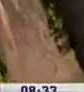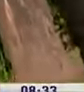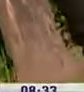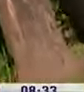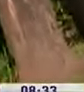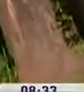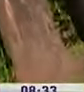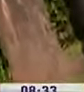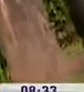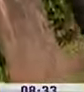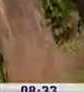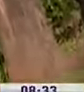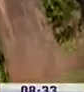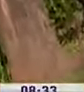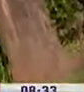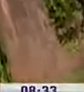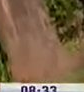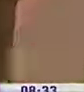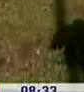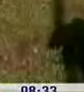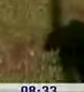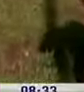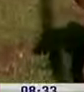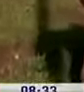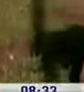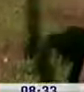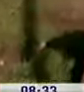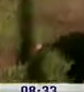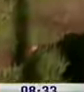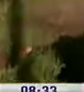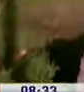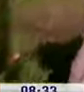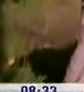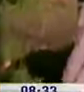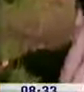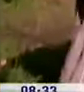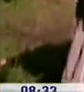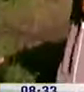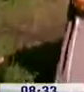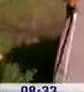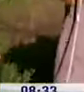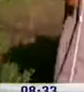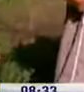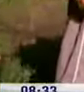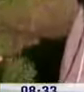fundas suficientes para su mascota. Siga paseando los wipes. Hasta luego. Ya nos vamos, gracias.